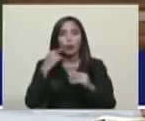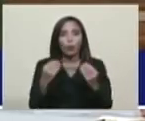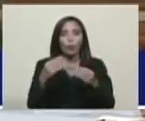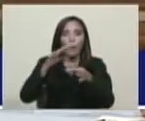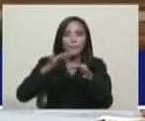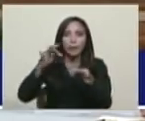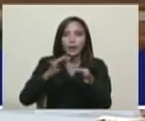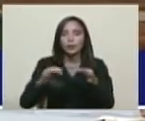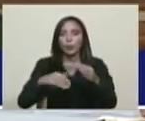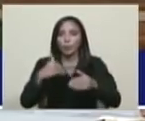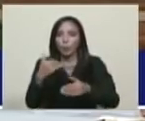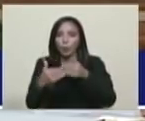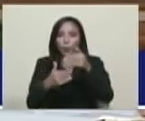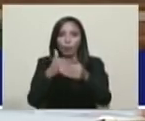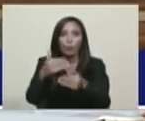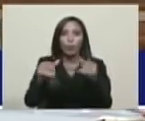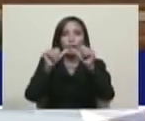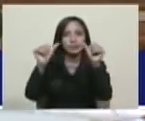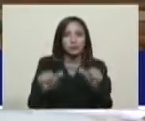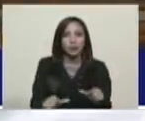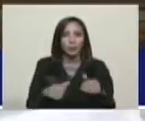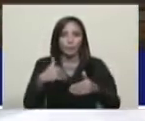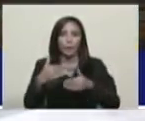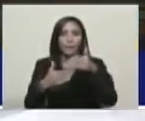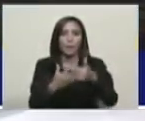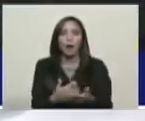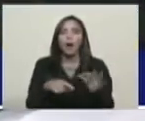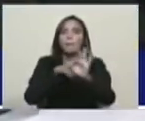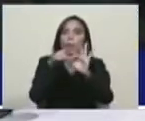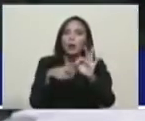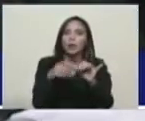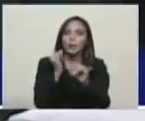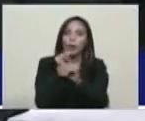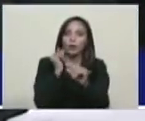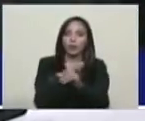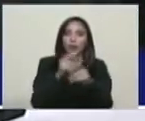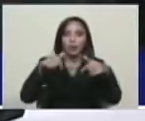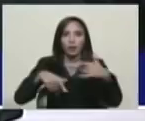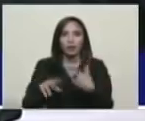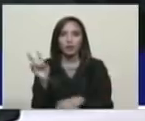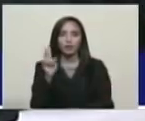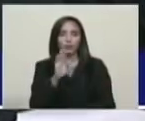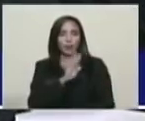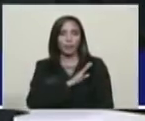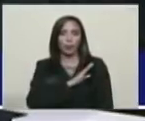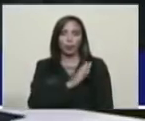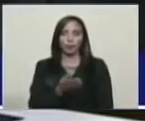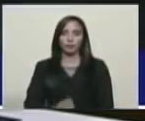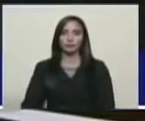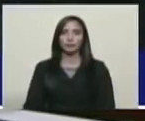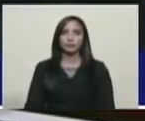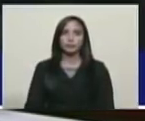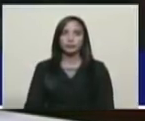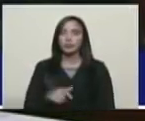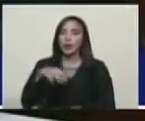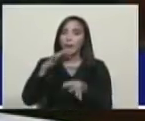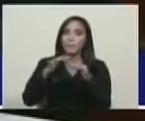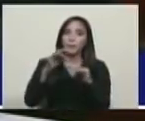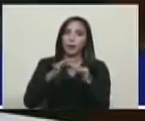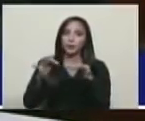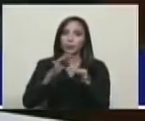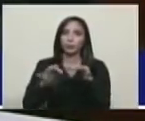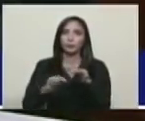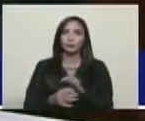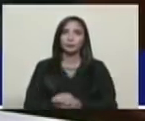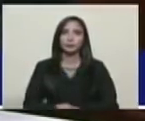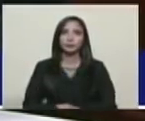su ecosistema a todo nivel. El petro, la moneda digital petrolera de Venezuela. ¿No? El petro,